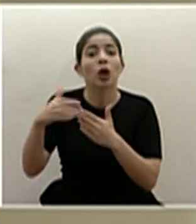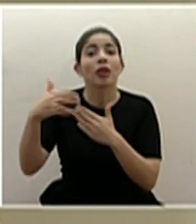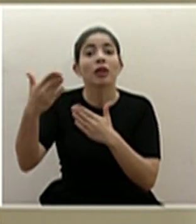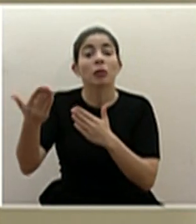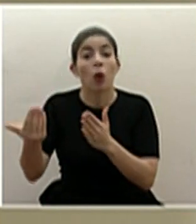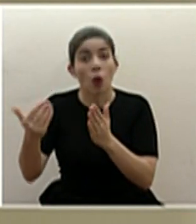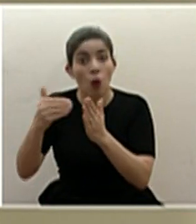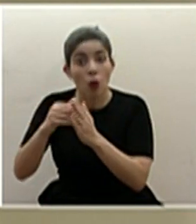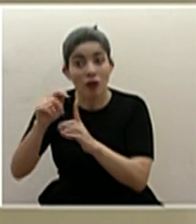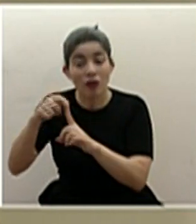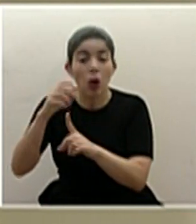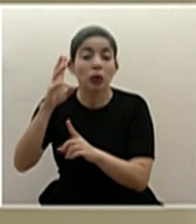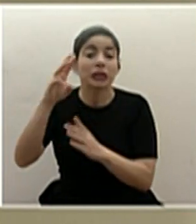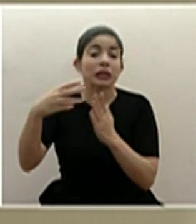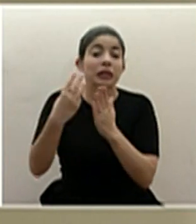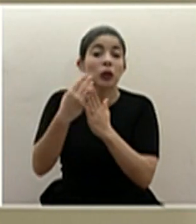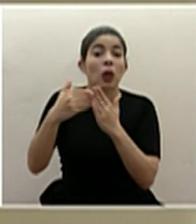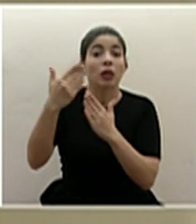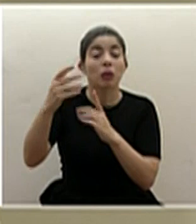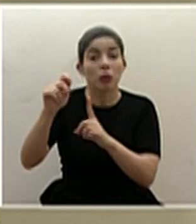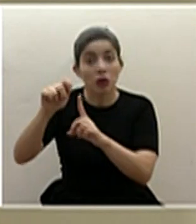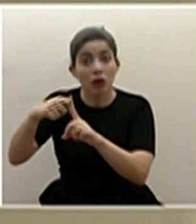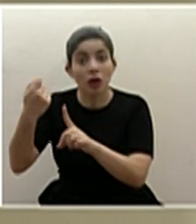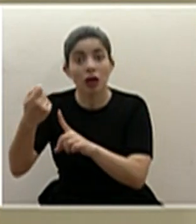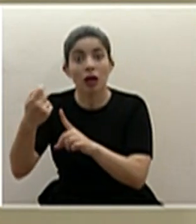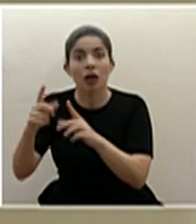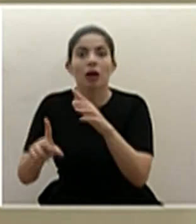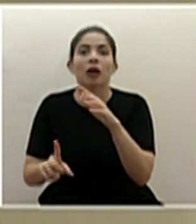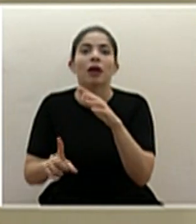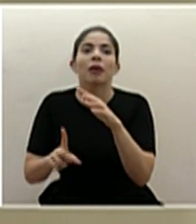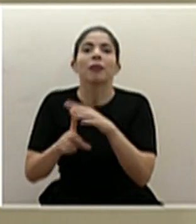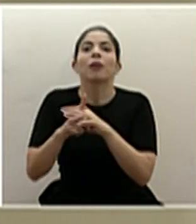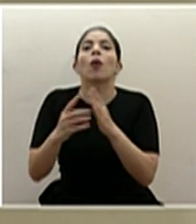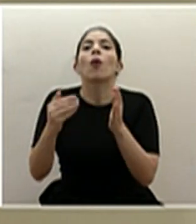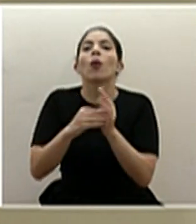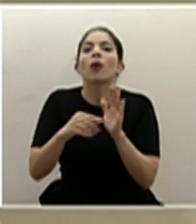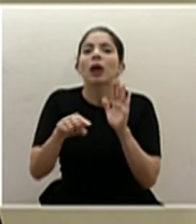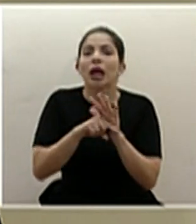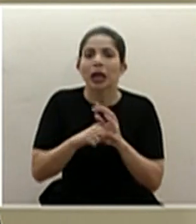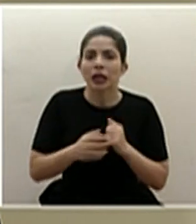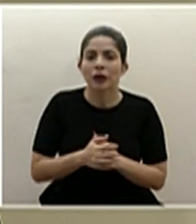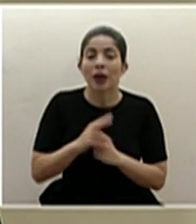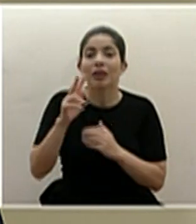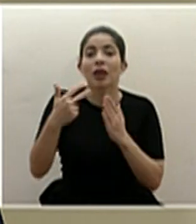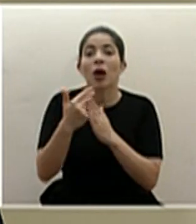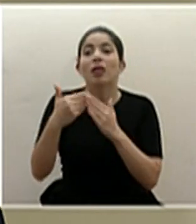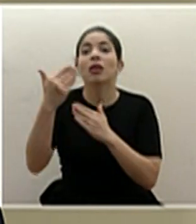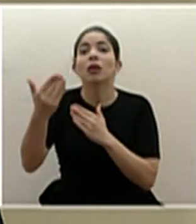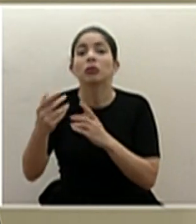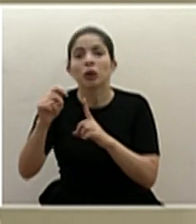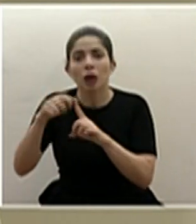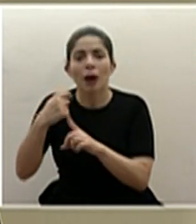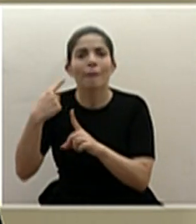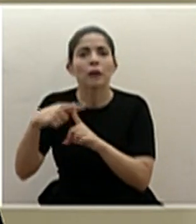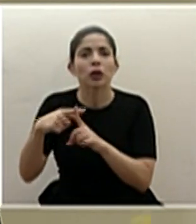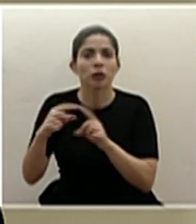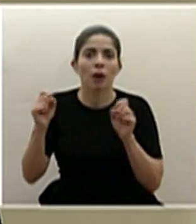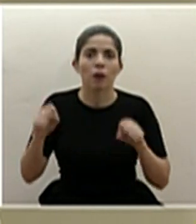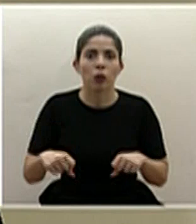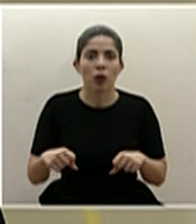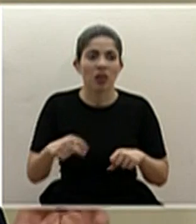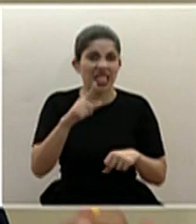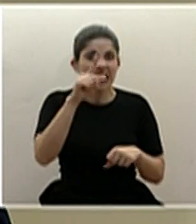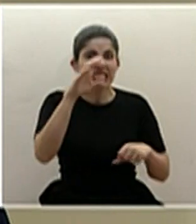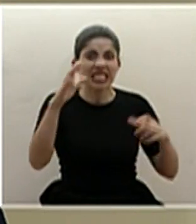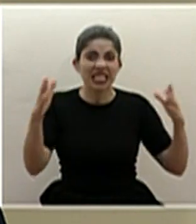hacer la prueba, 6 horas después le vuelvo a hacer la prueba, digamos que salga otra vez negativo. 3 horas después le vuelvo a hacer la prueba, sale positivo. Y agarro a